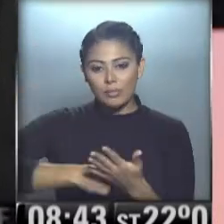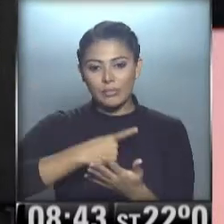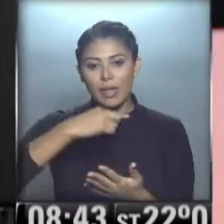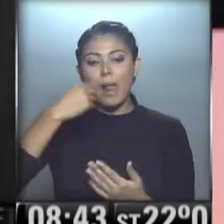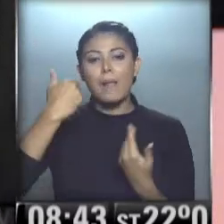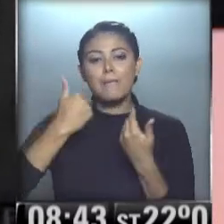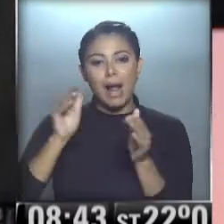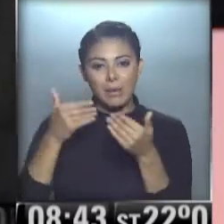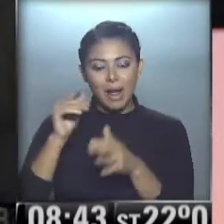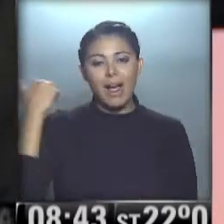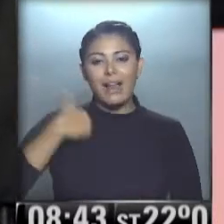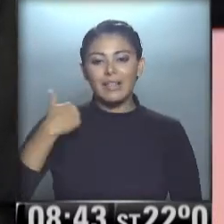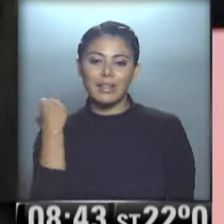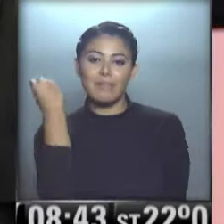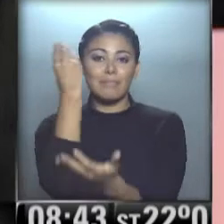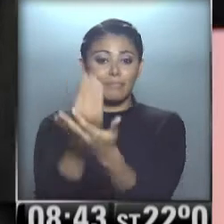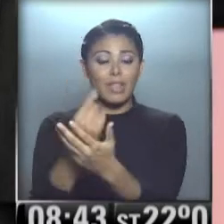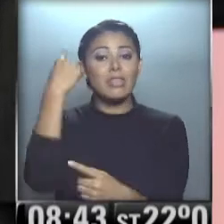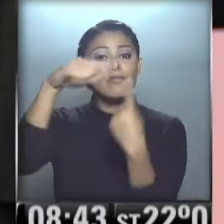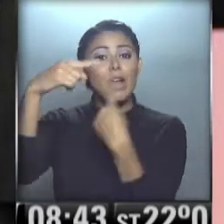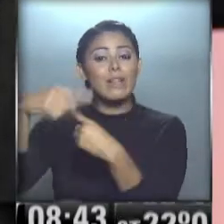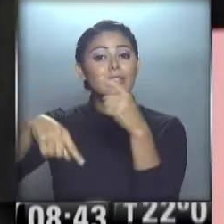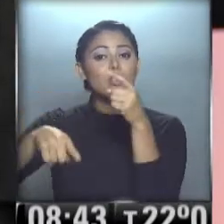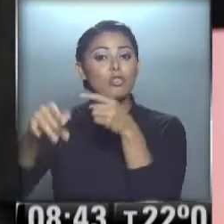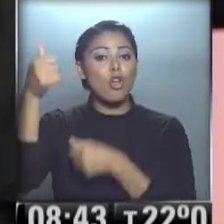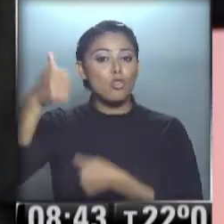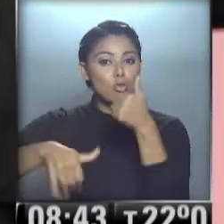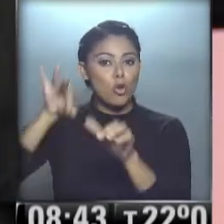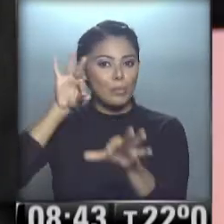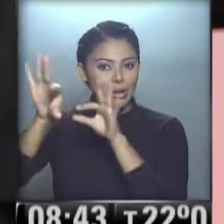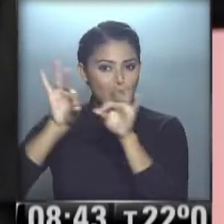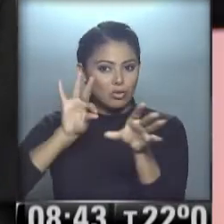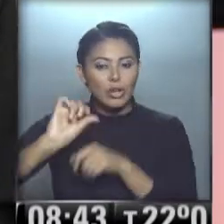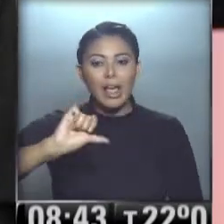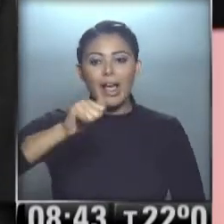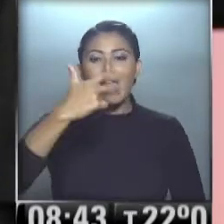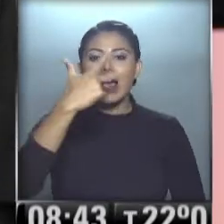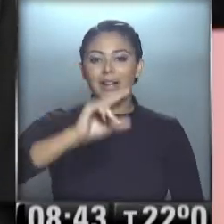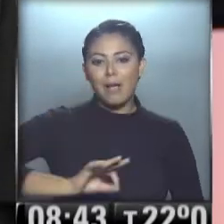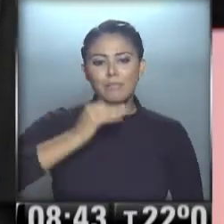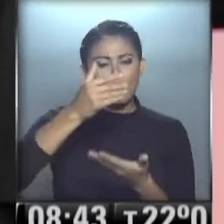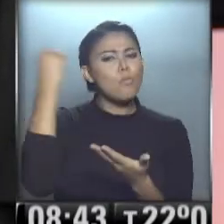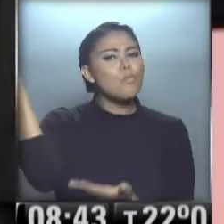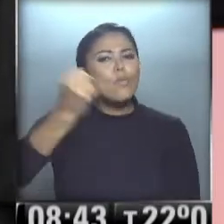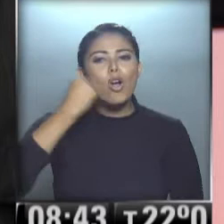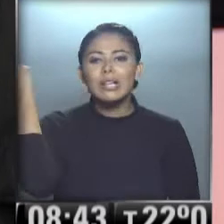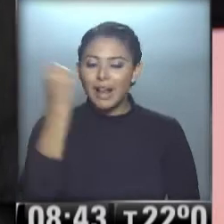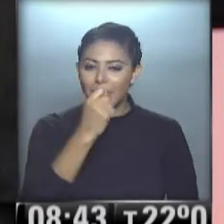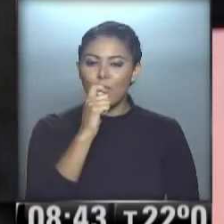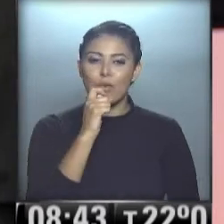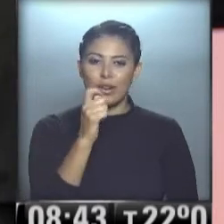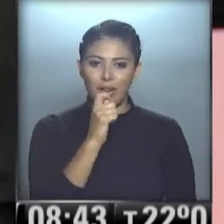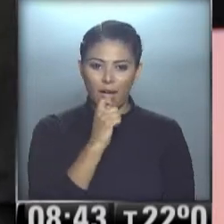Panamá, y Argentina tenía varias nominaciones. Entre ellos se llevó tres premios muy importantes, como por